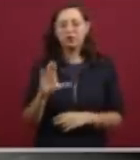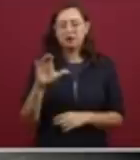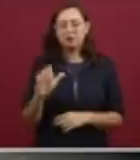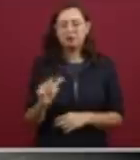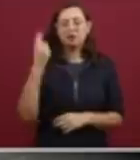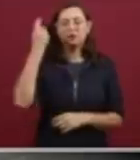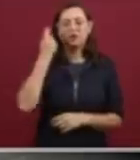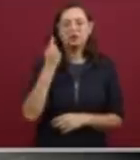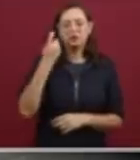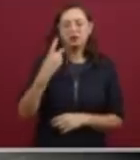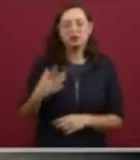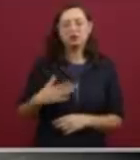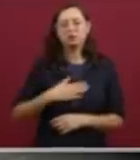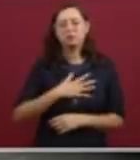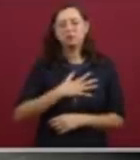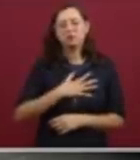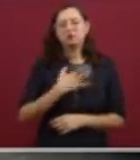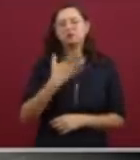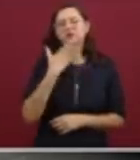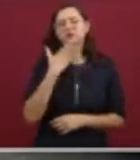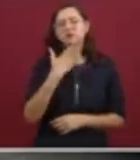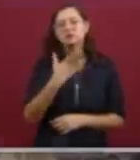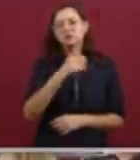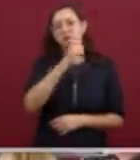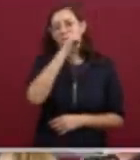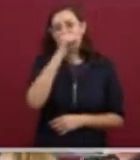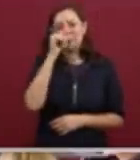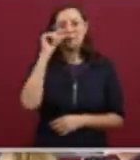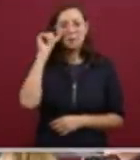Juárez tienen una meta de